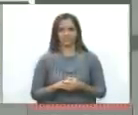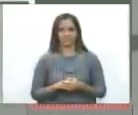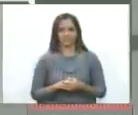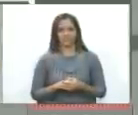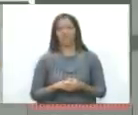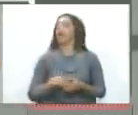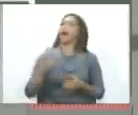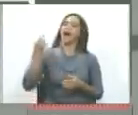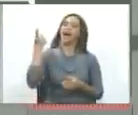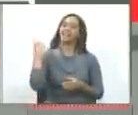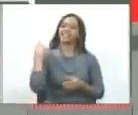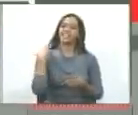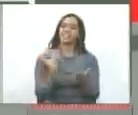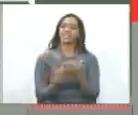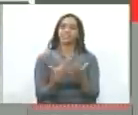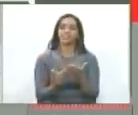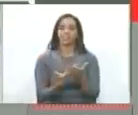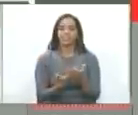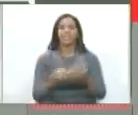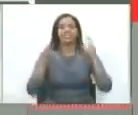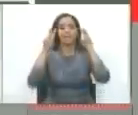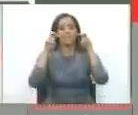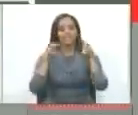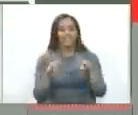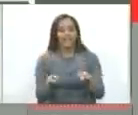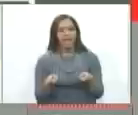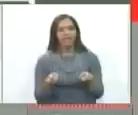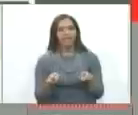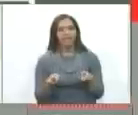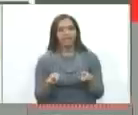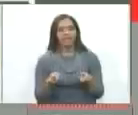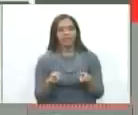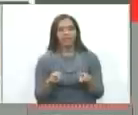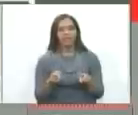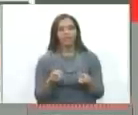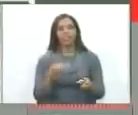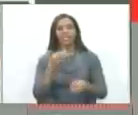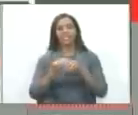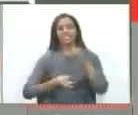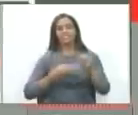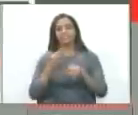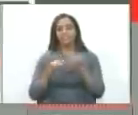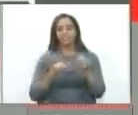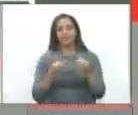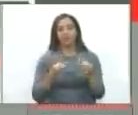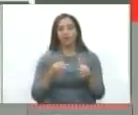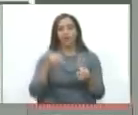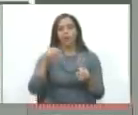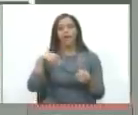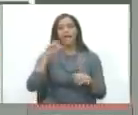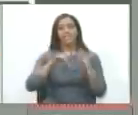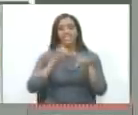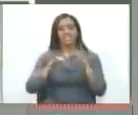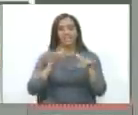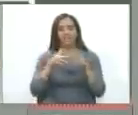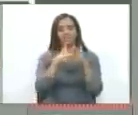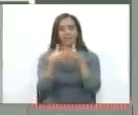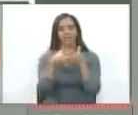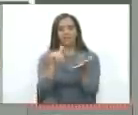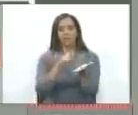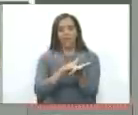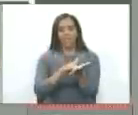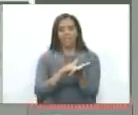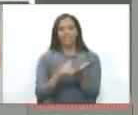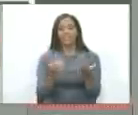Ayer llevaron la propuesta que se investigara lo que declaró Mike Pompeo. Mike Pompeo declaró en Nueva York que le han